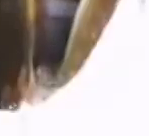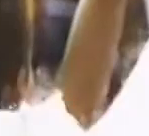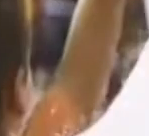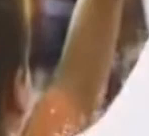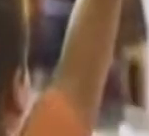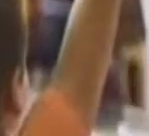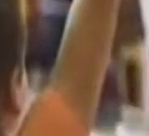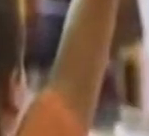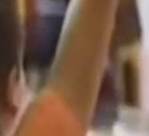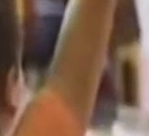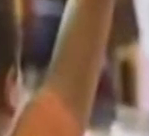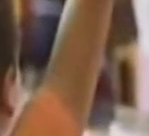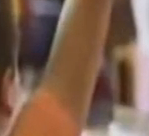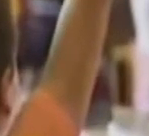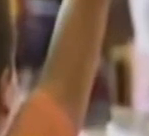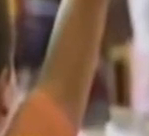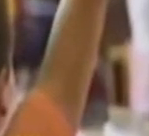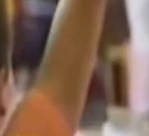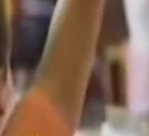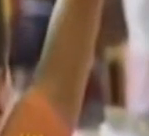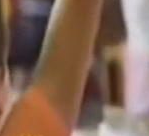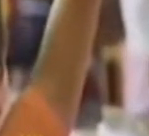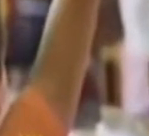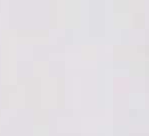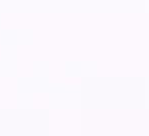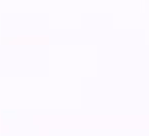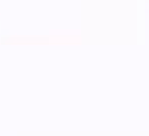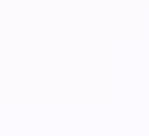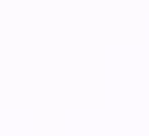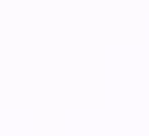A continuación, matemática, tercero básico.